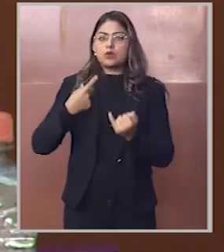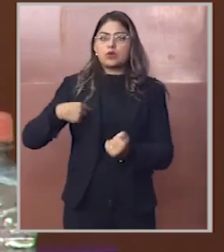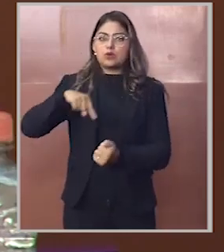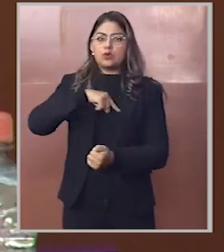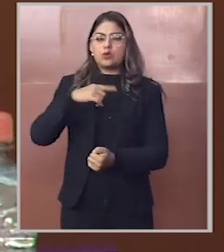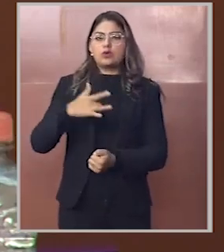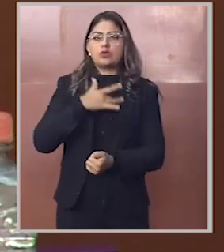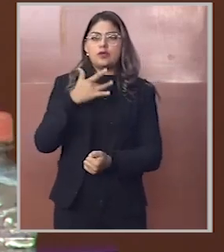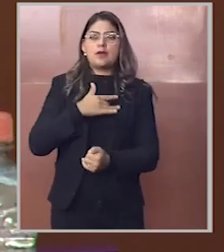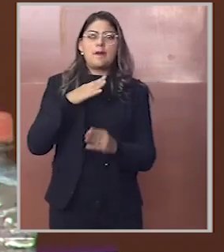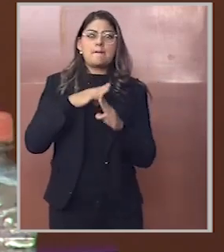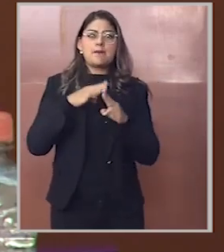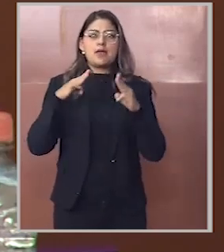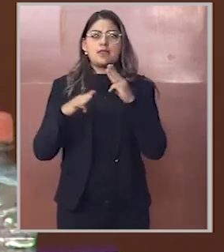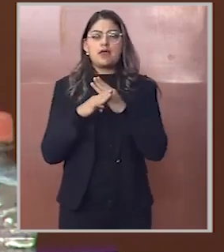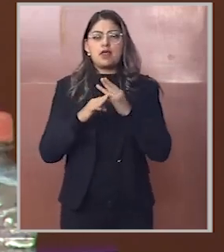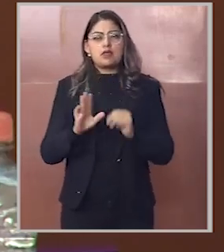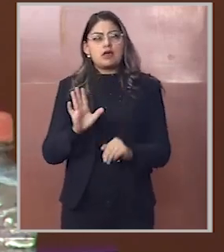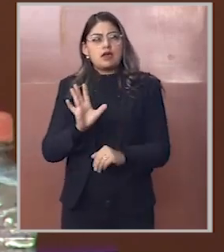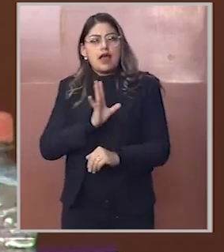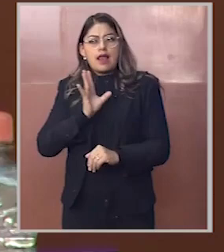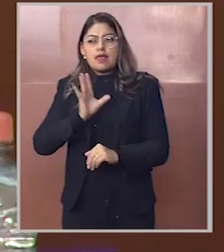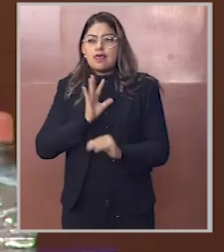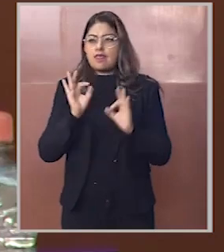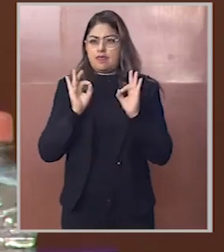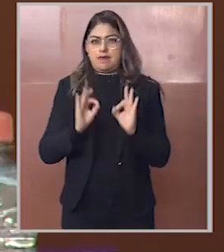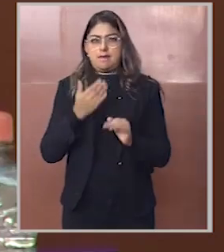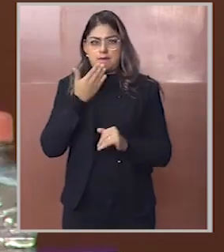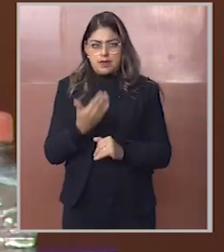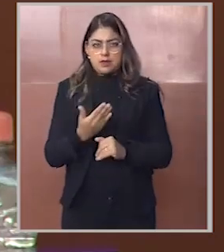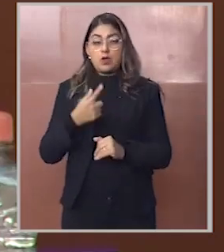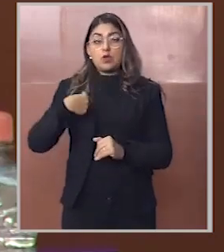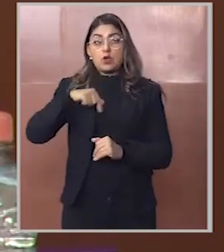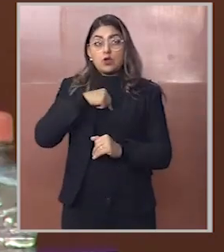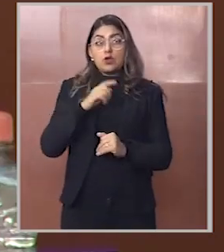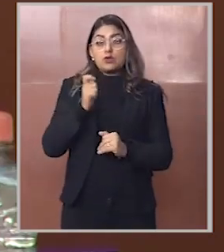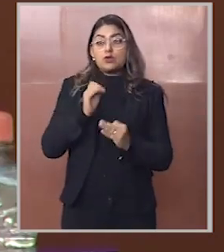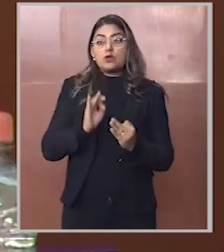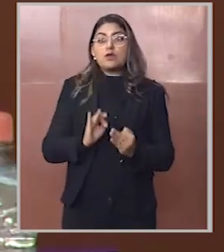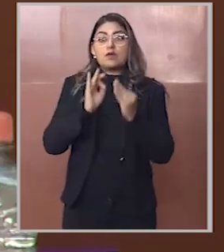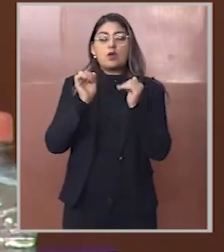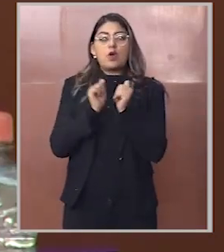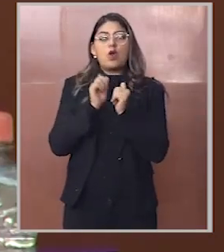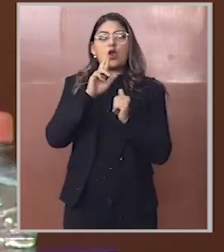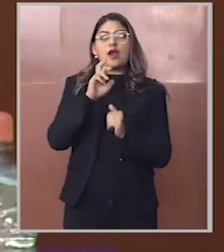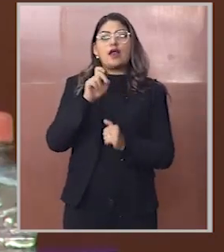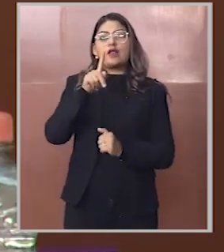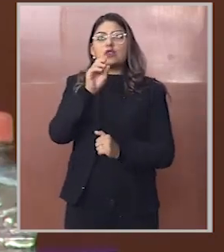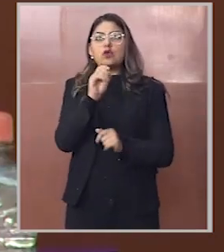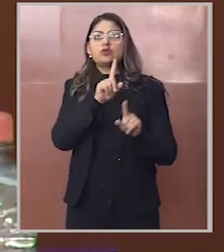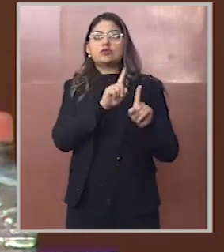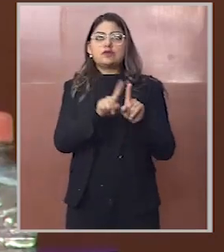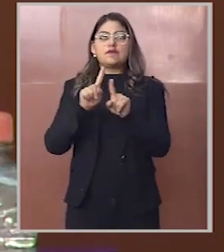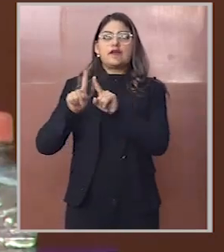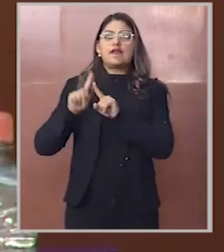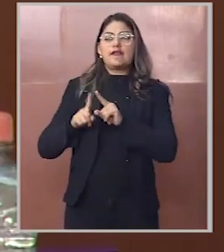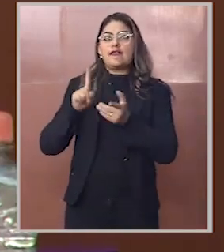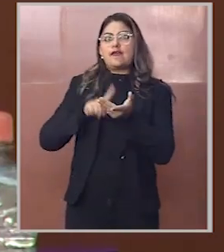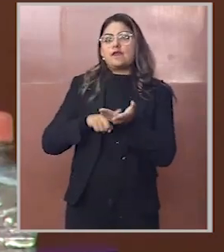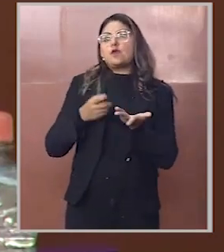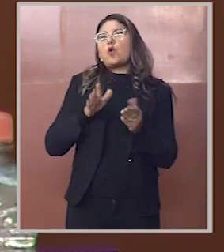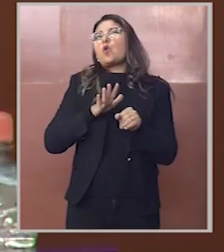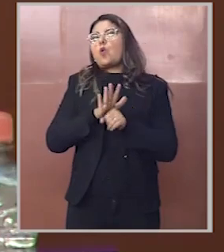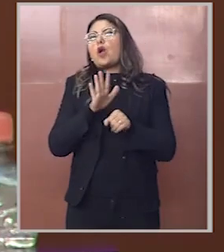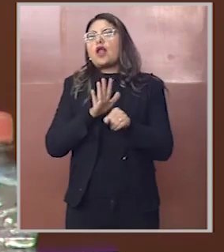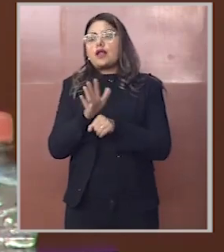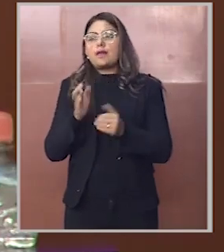buena calidad sin embargo Pues también nos enfrentamos a varios retos durante Durante este trabajo entre ellos bueno eh el simple hecho